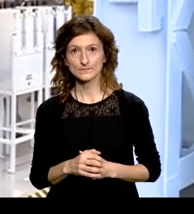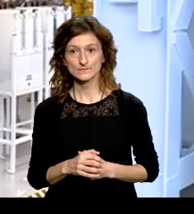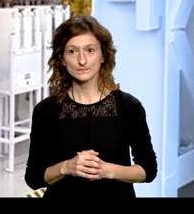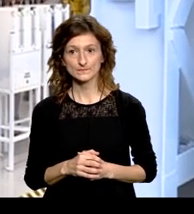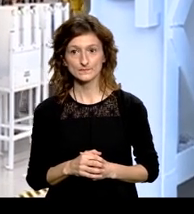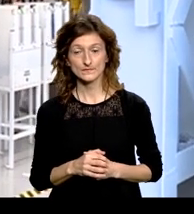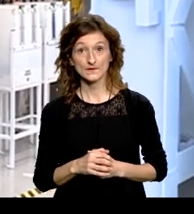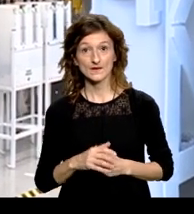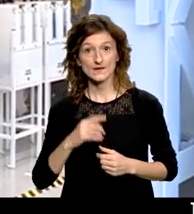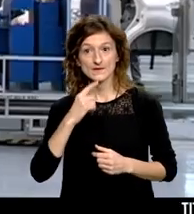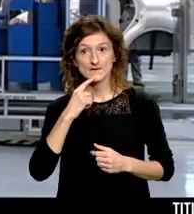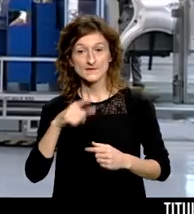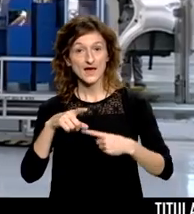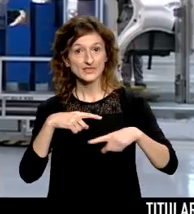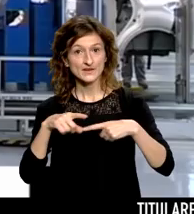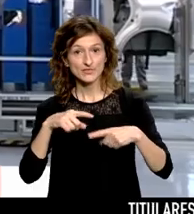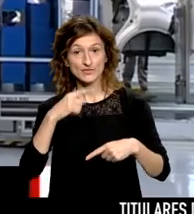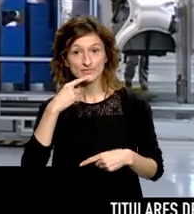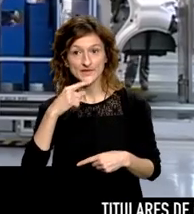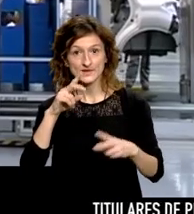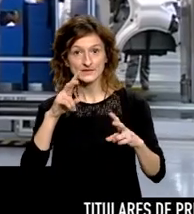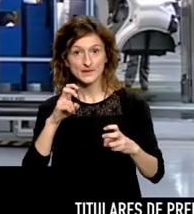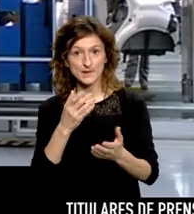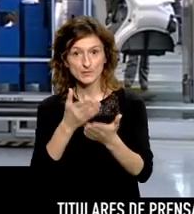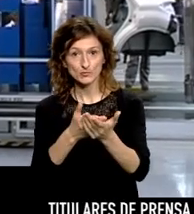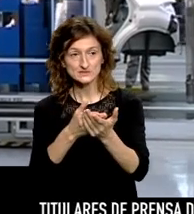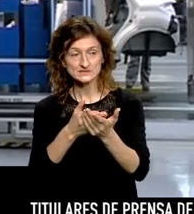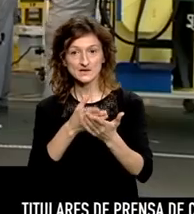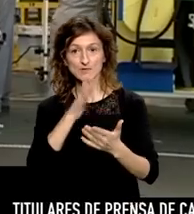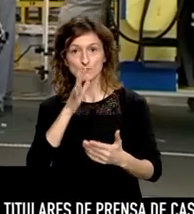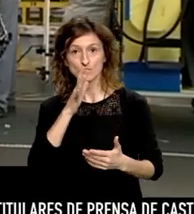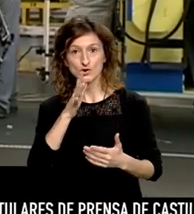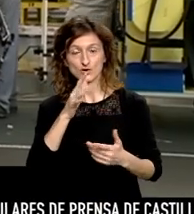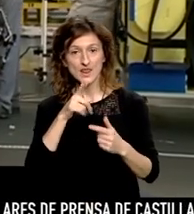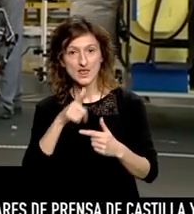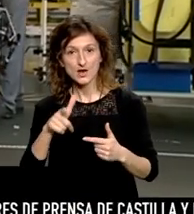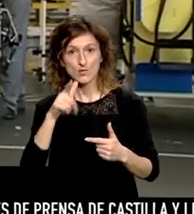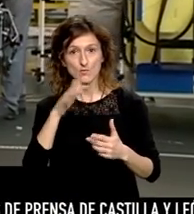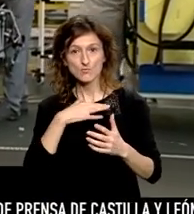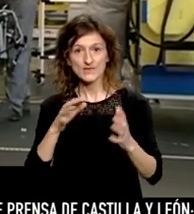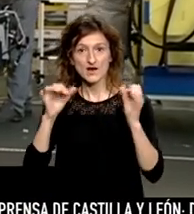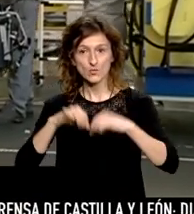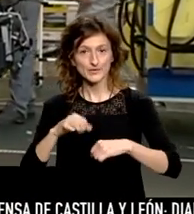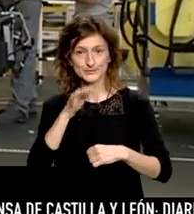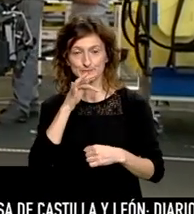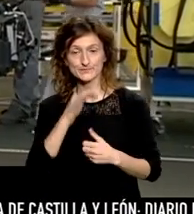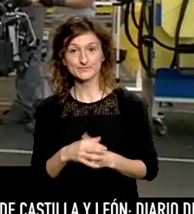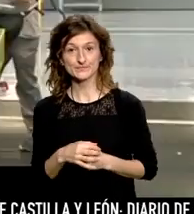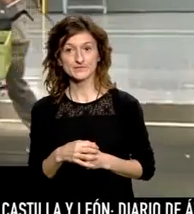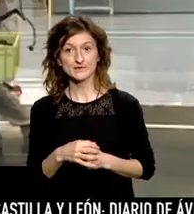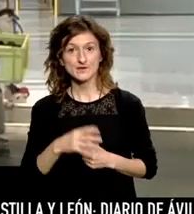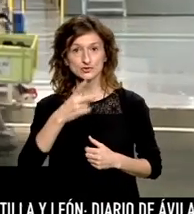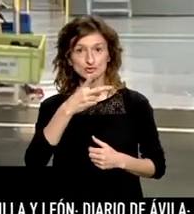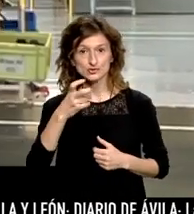Y la dirección ya se ha pronunciado sobre esa contrapropuesta que está muy alejada de un posible acuerdo. Son